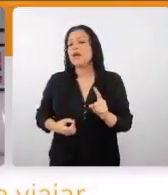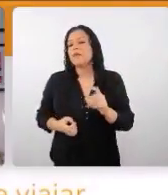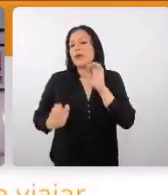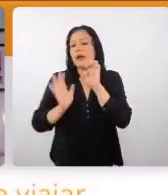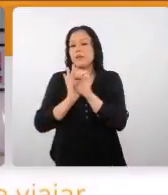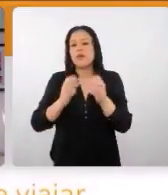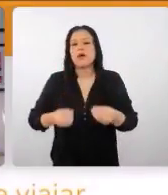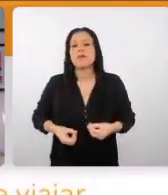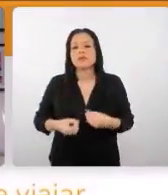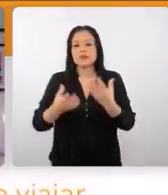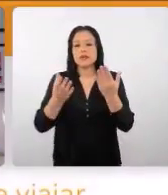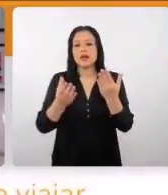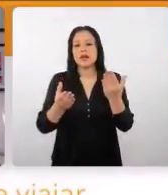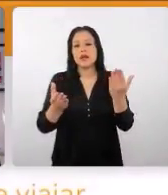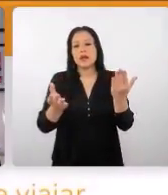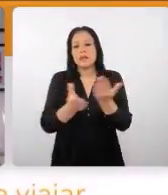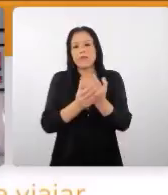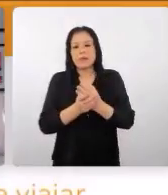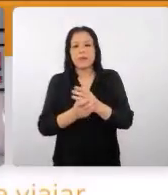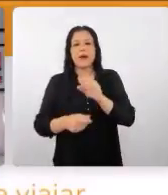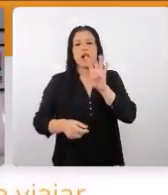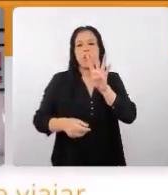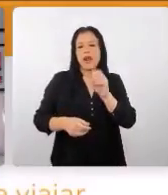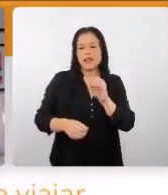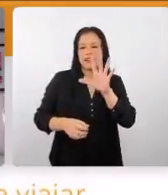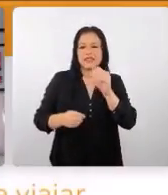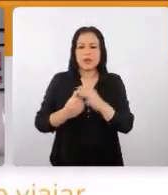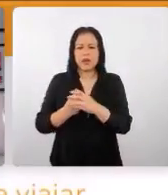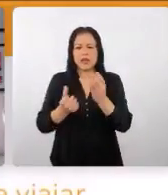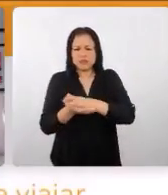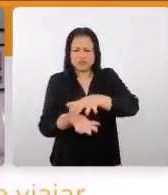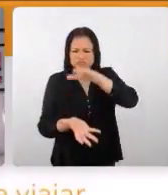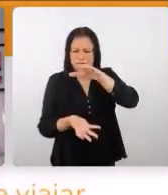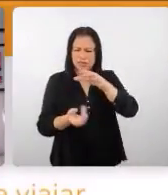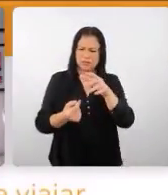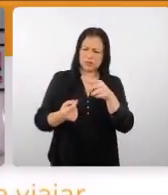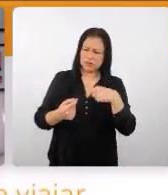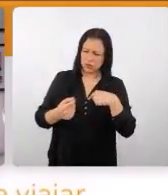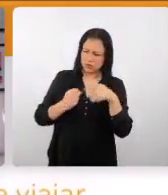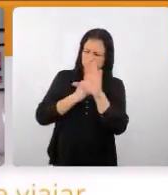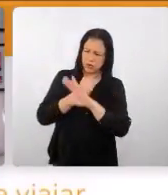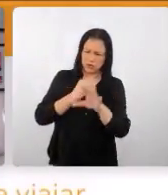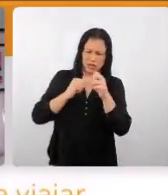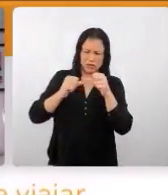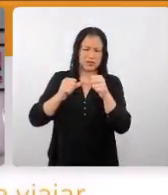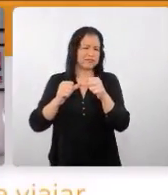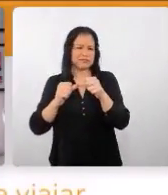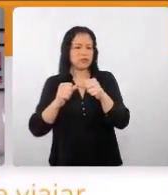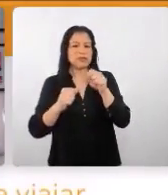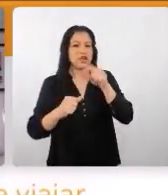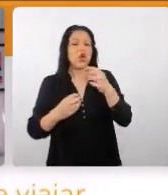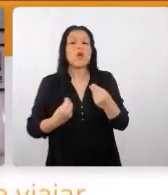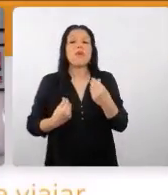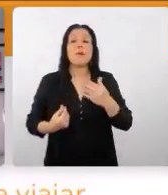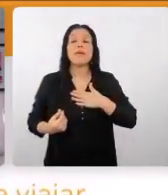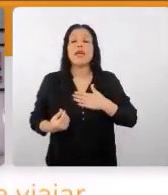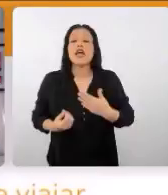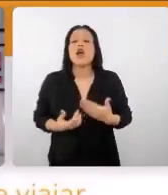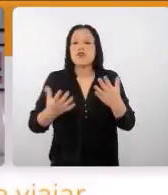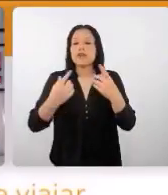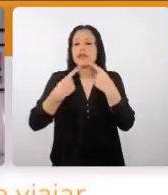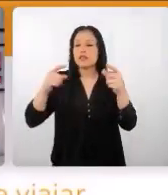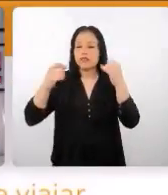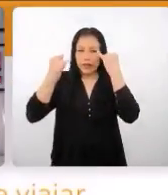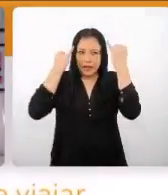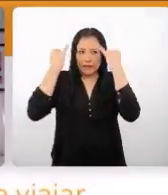40, 50 brochures y luego decir que somos sostenibles. Entonces, hay que ver cómo mostrar nuestra oferta de una manera distinta, de repente a través